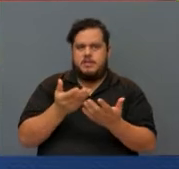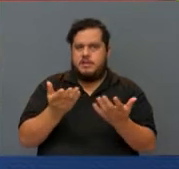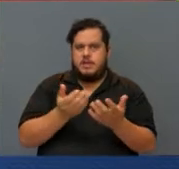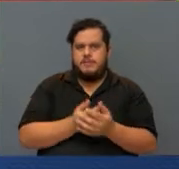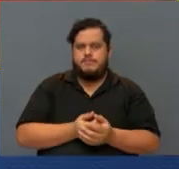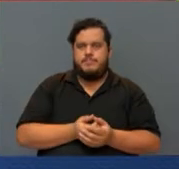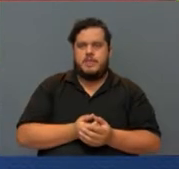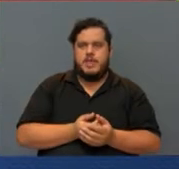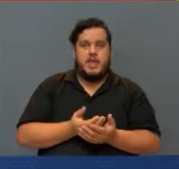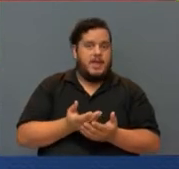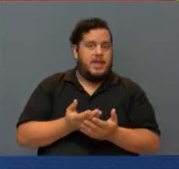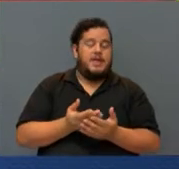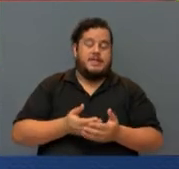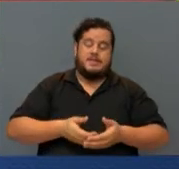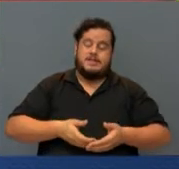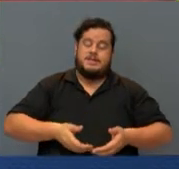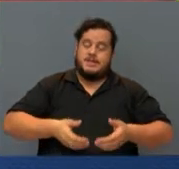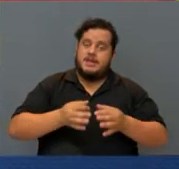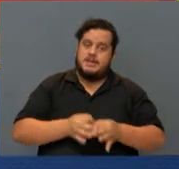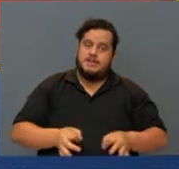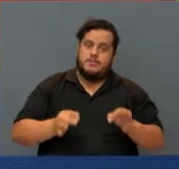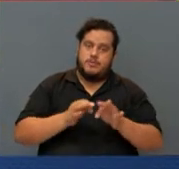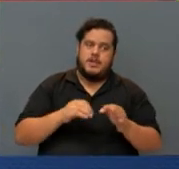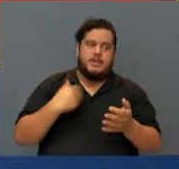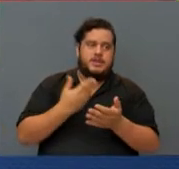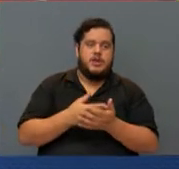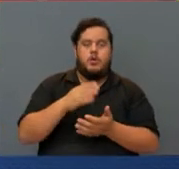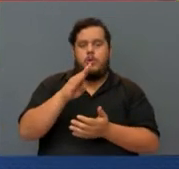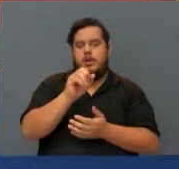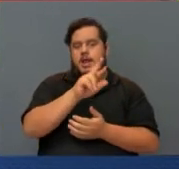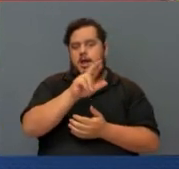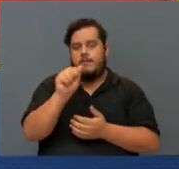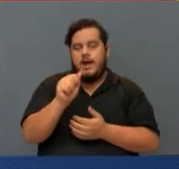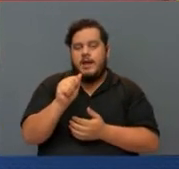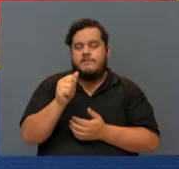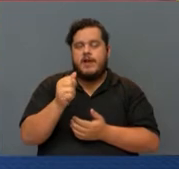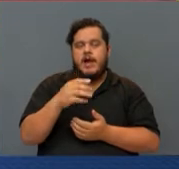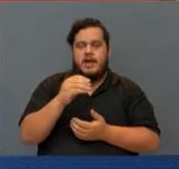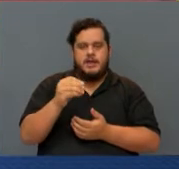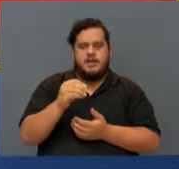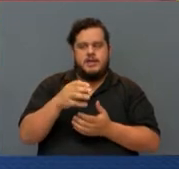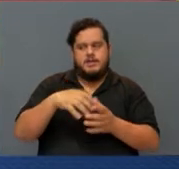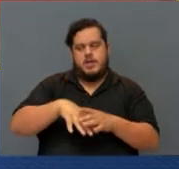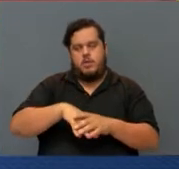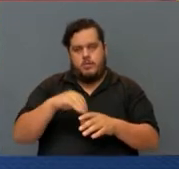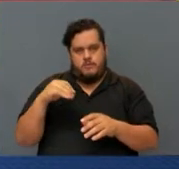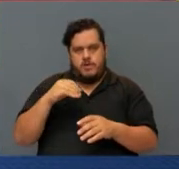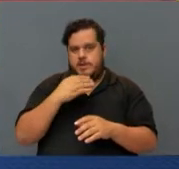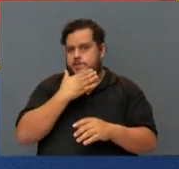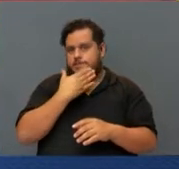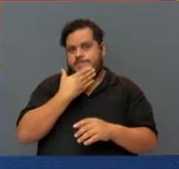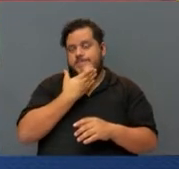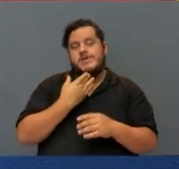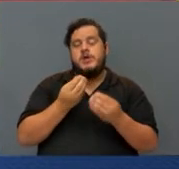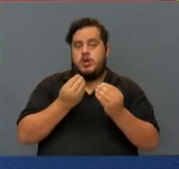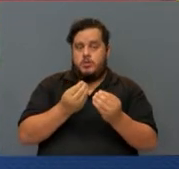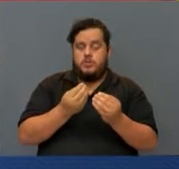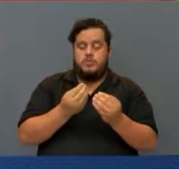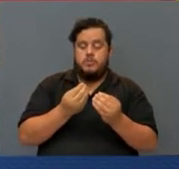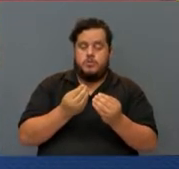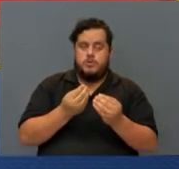este es pesadito verdad llegó a la barra de gimnasia se quedó afuera y hubo afuera pues muchos disturbios